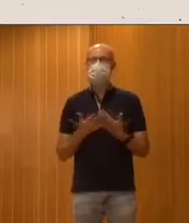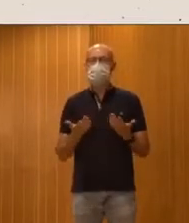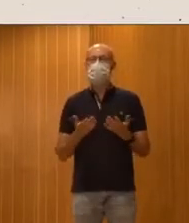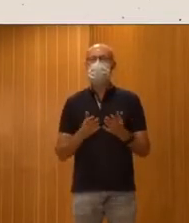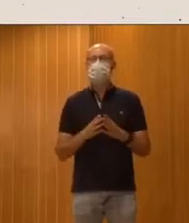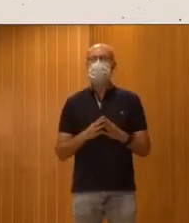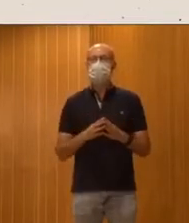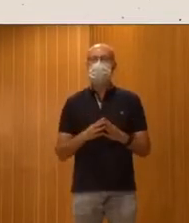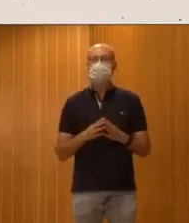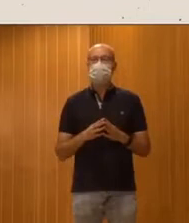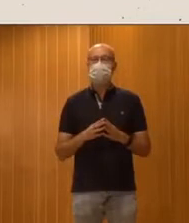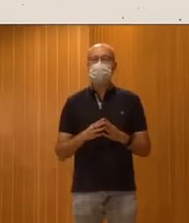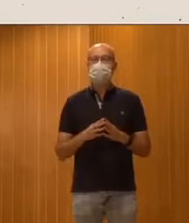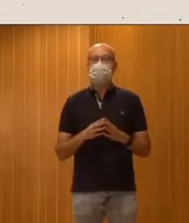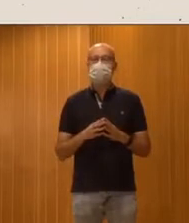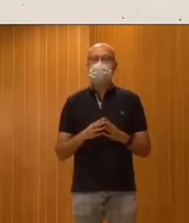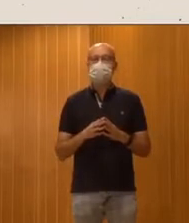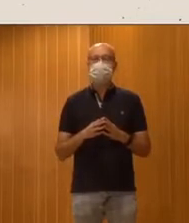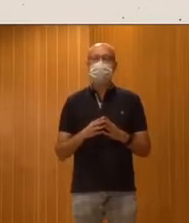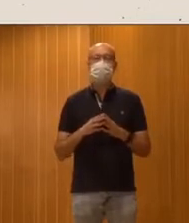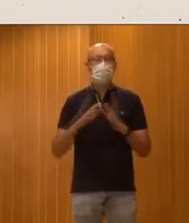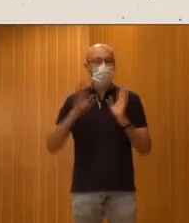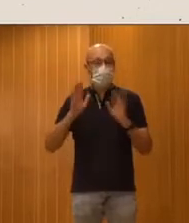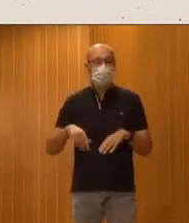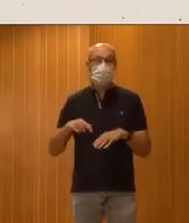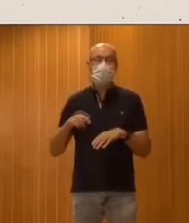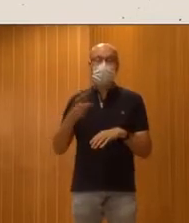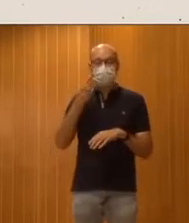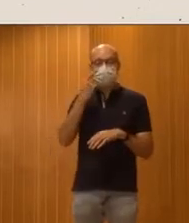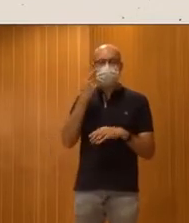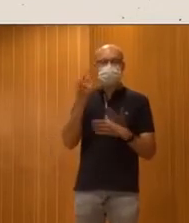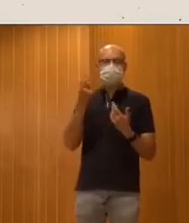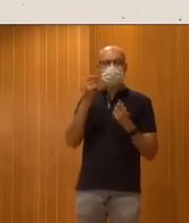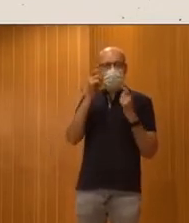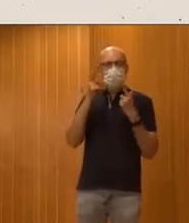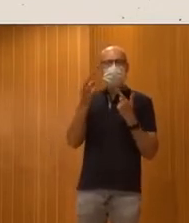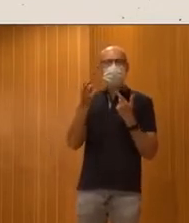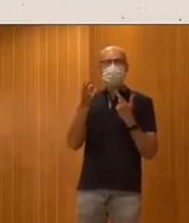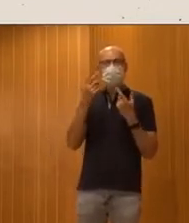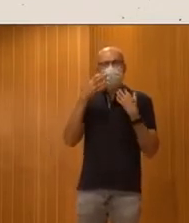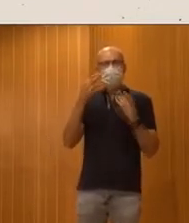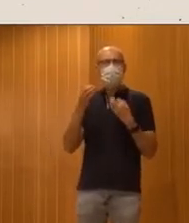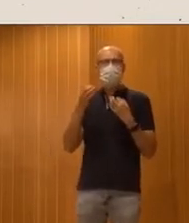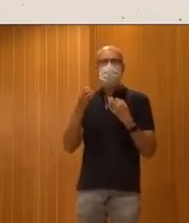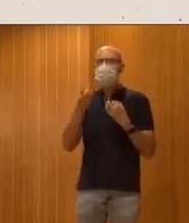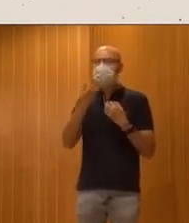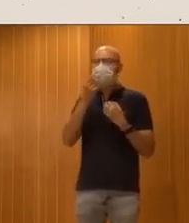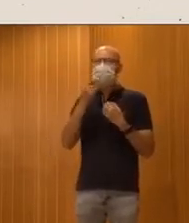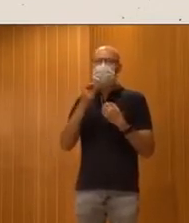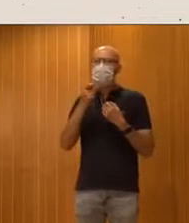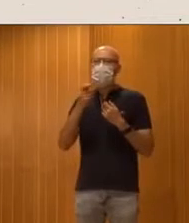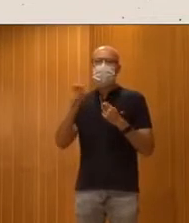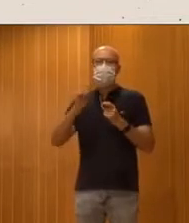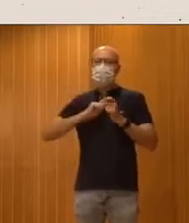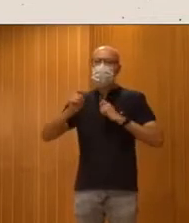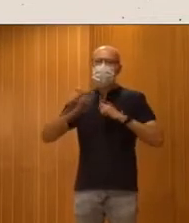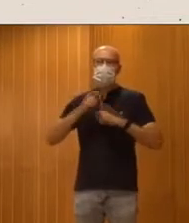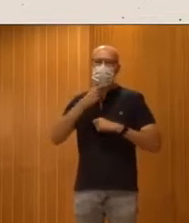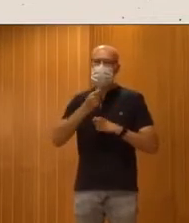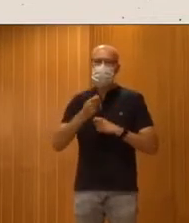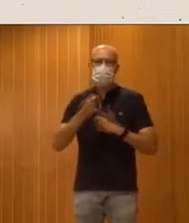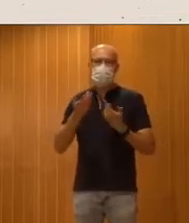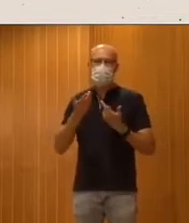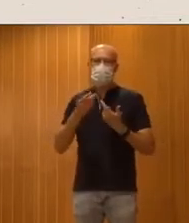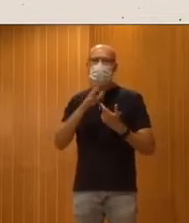para la depresión, pero vamos, esto nos da una idea de la cantidad de psicofármacos que se están prescribiendo